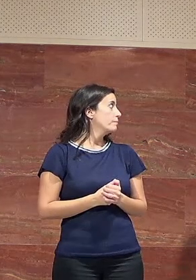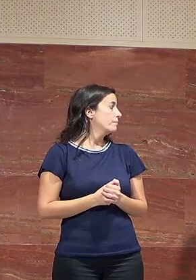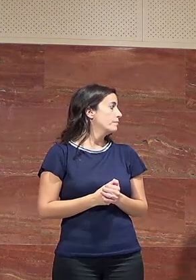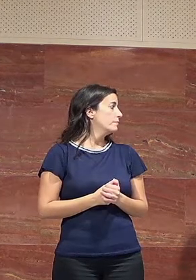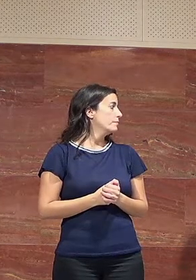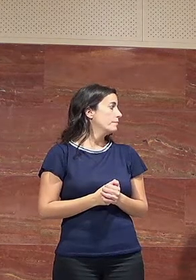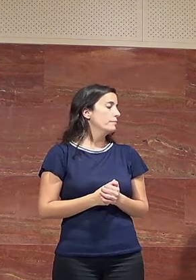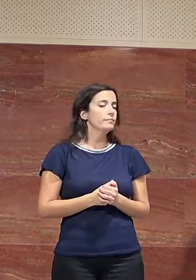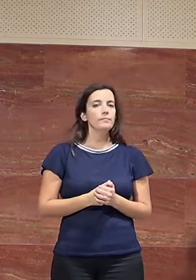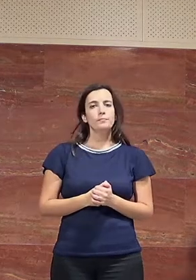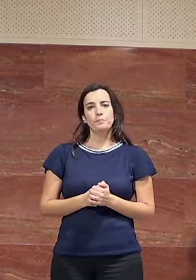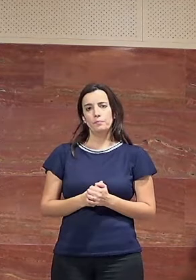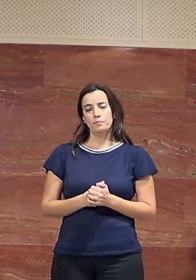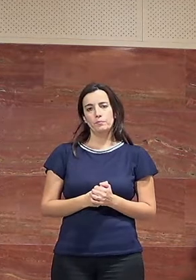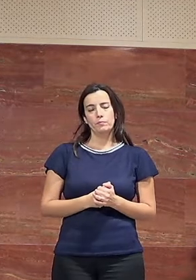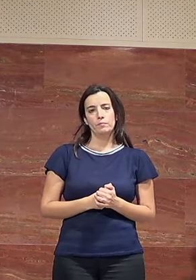anchura.